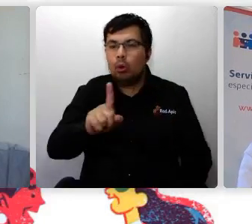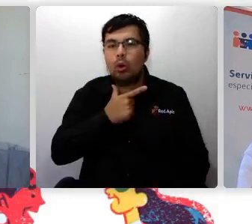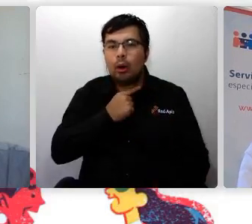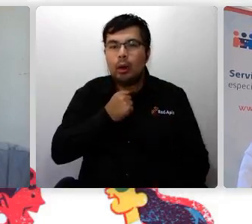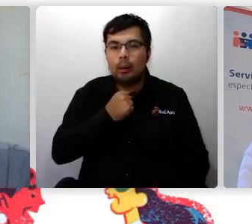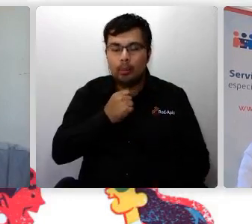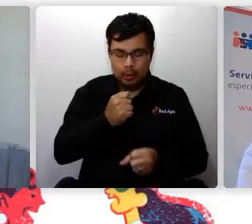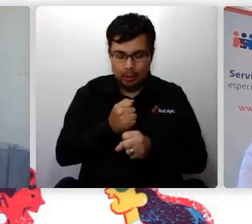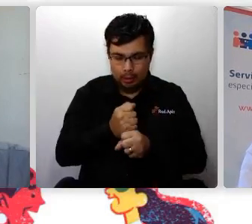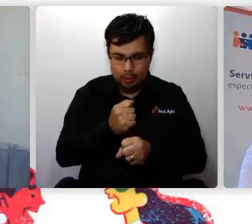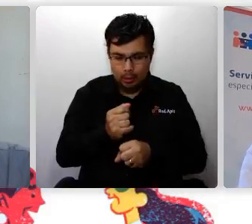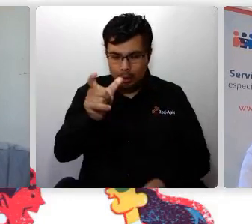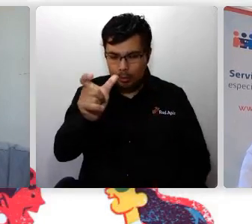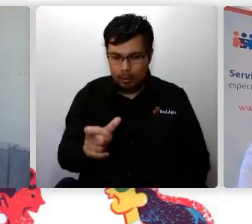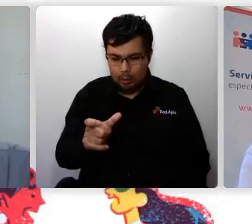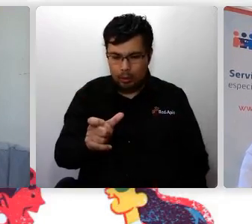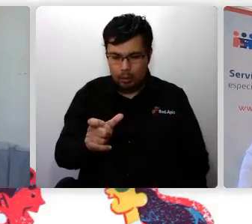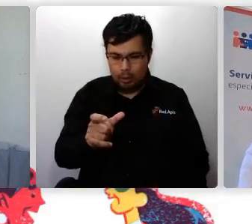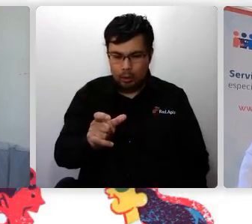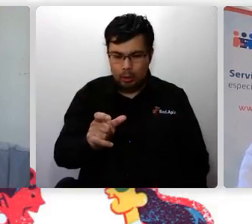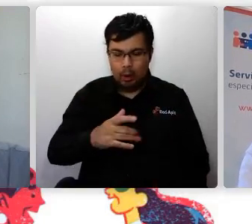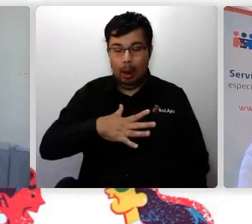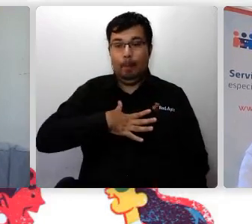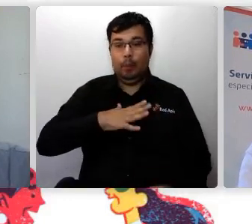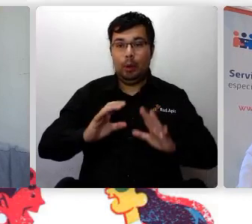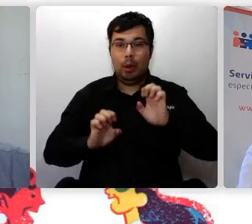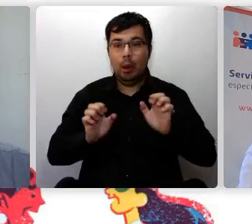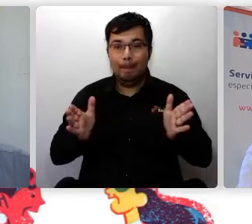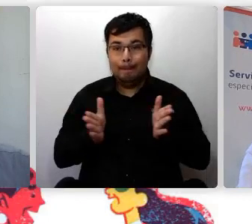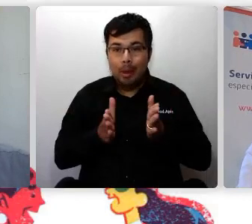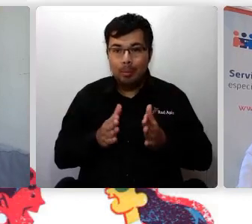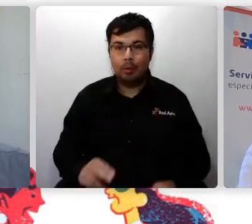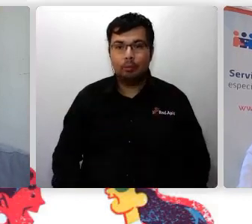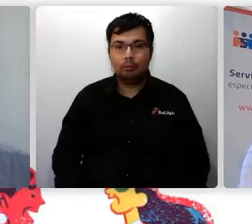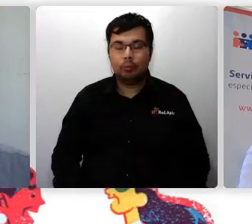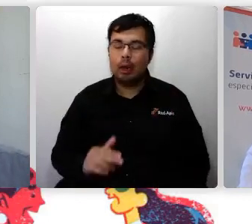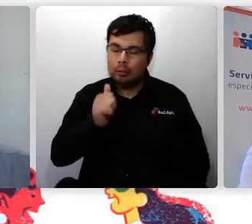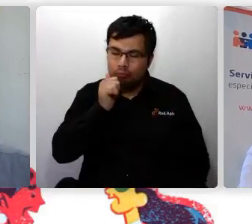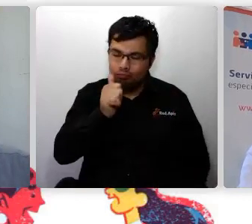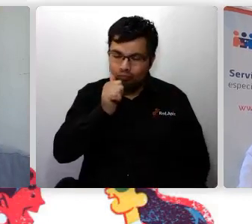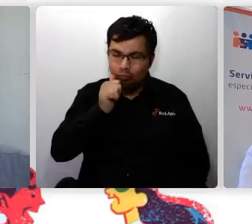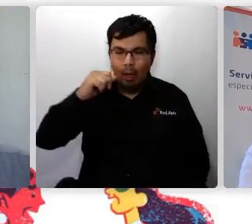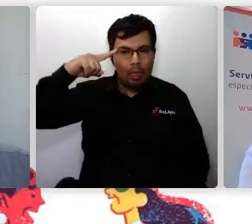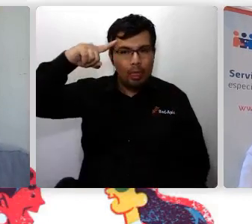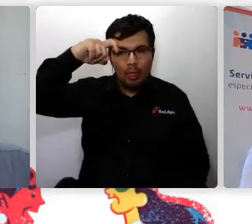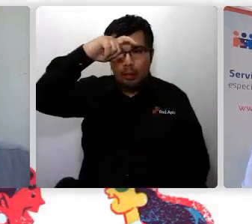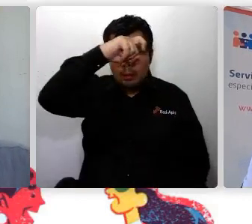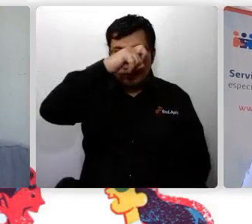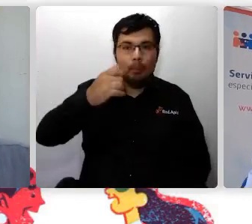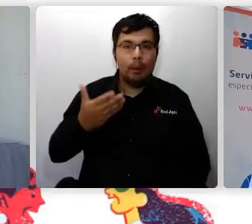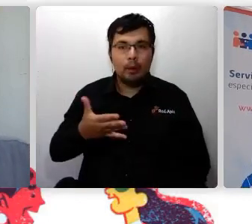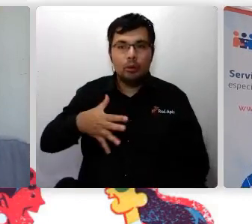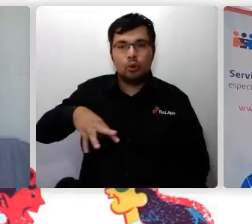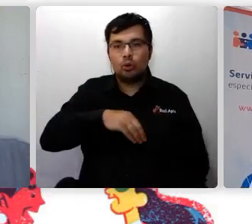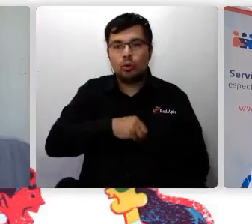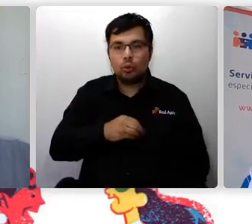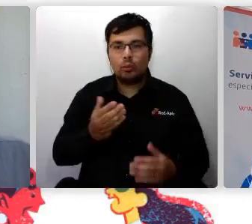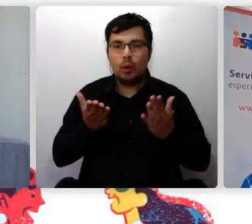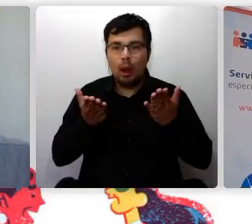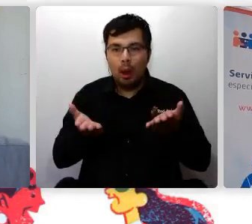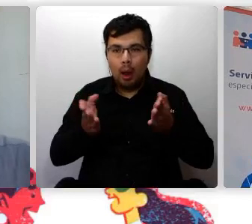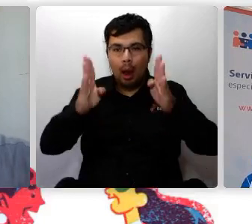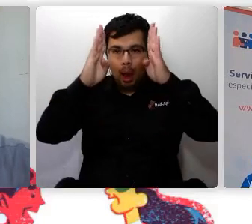con las MIPYMES, con problemas reales y que les cuesta el día a día. Para eso estamos nosotros. Así que